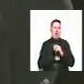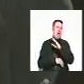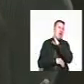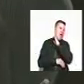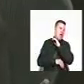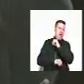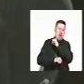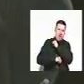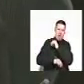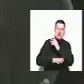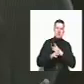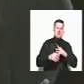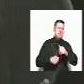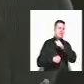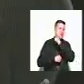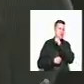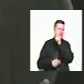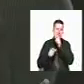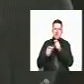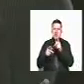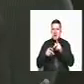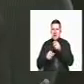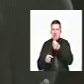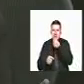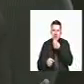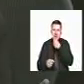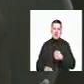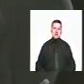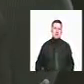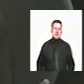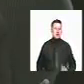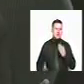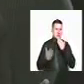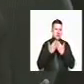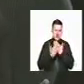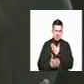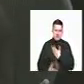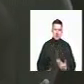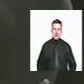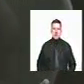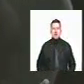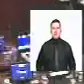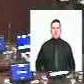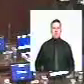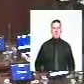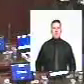extorsionando y hasta secuestrando periodistas. Gracias, señor presidente.